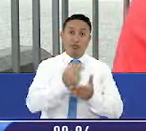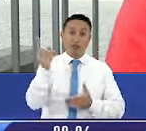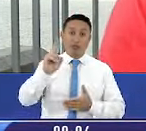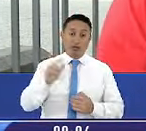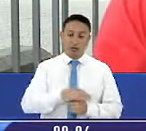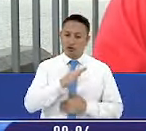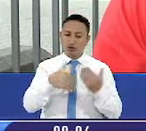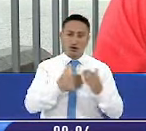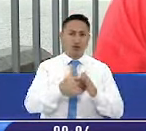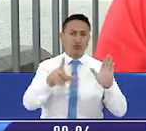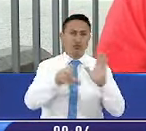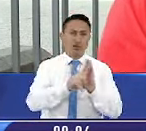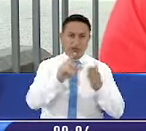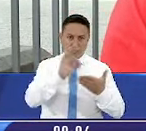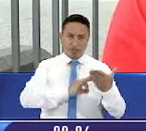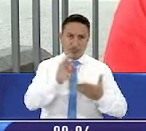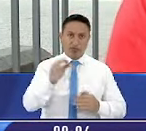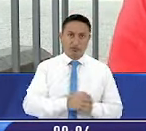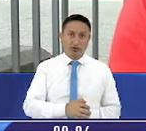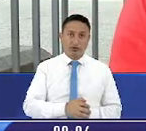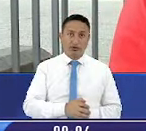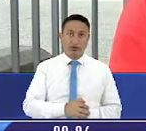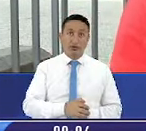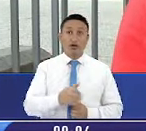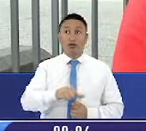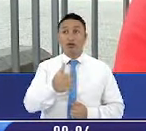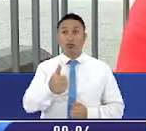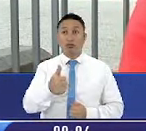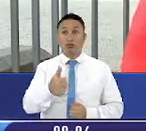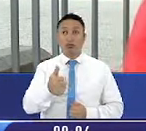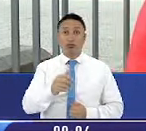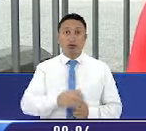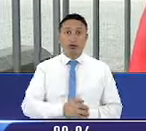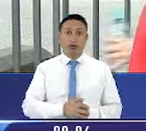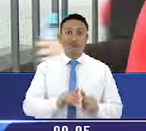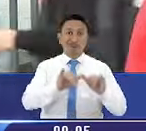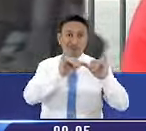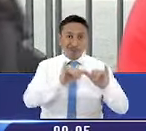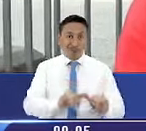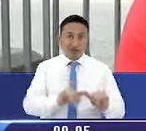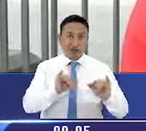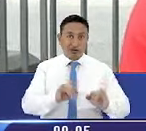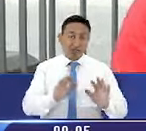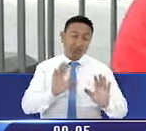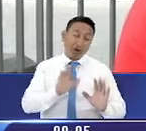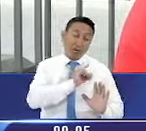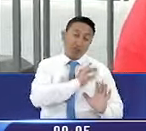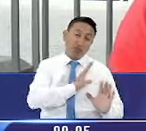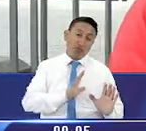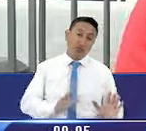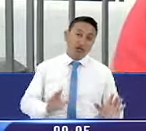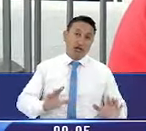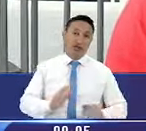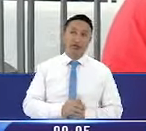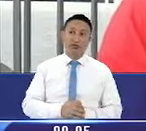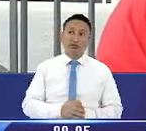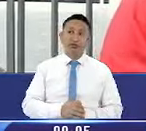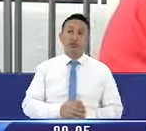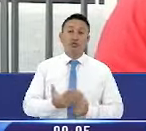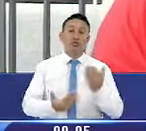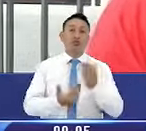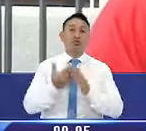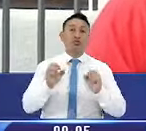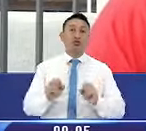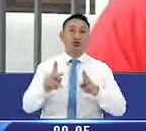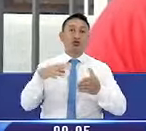tengo todo legal. ¿Y con eso pensabas irte a otro país? No pensaba irme, tenía pensado tenerlo por si acaso, ¿me entiendes? Uno nunca sabe si se le puede presentar una oportunidad de